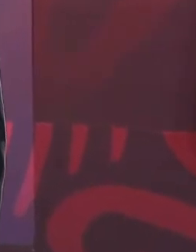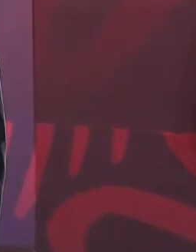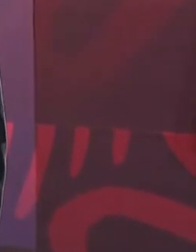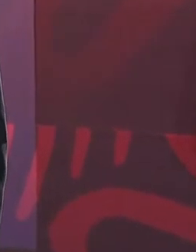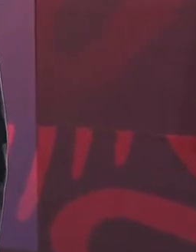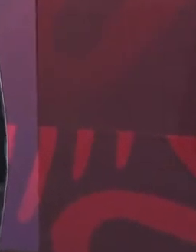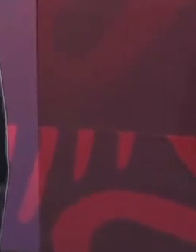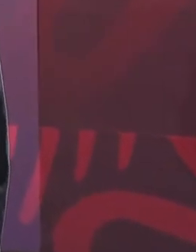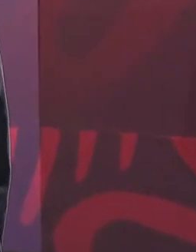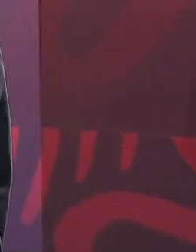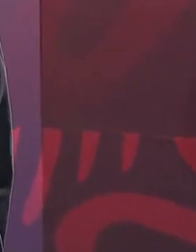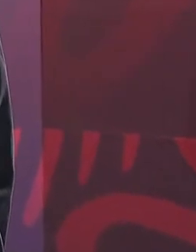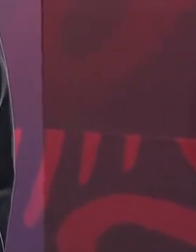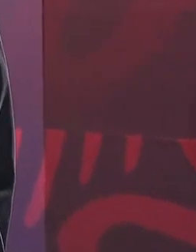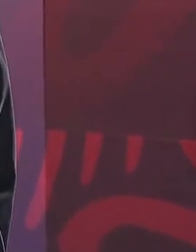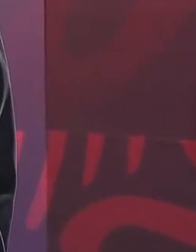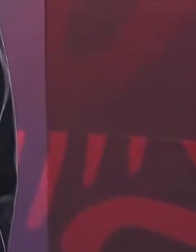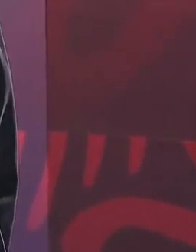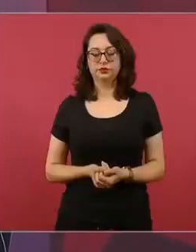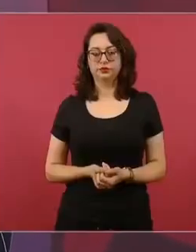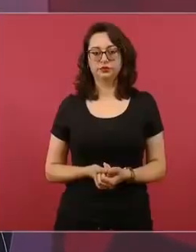las llamadas